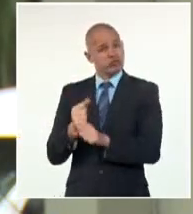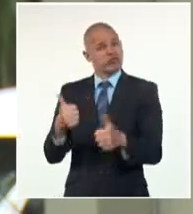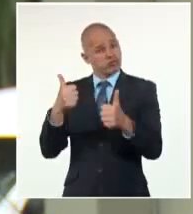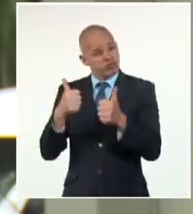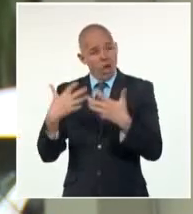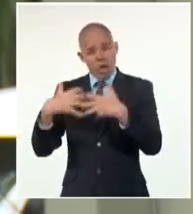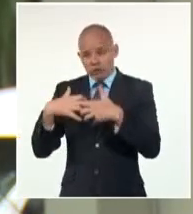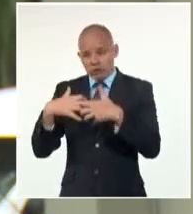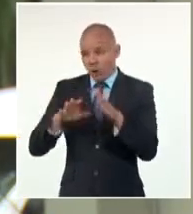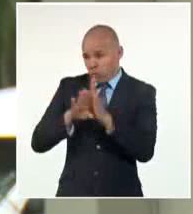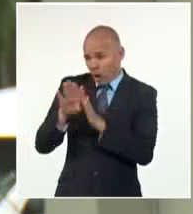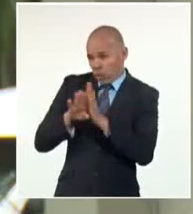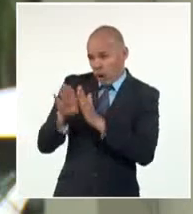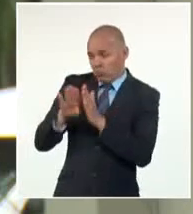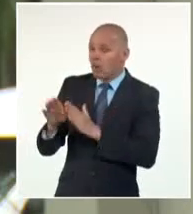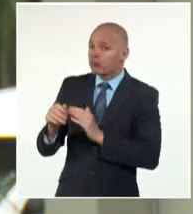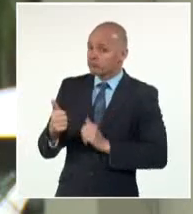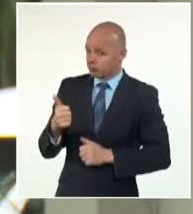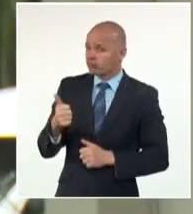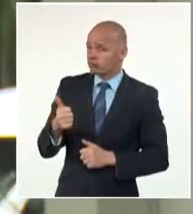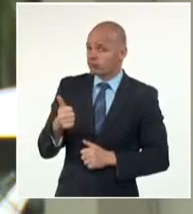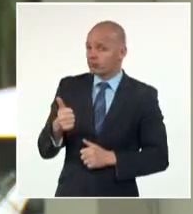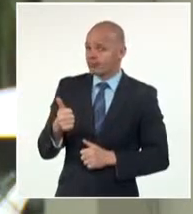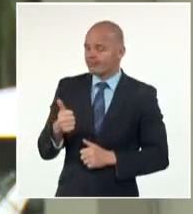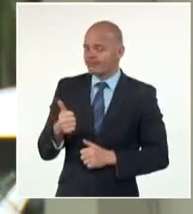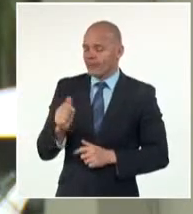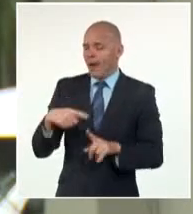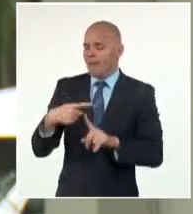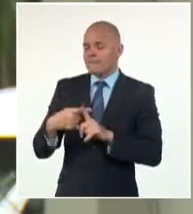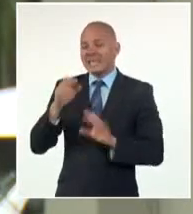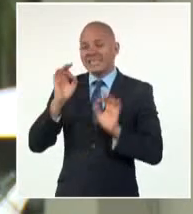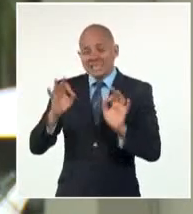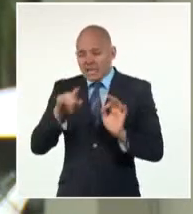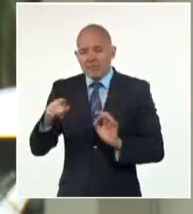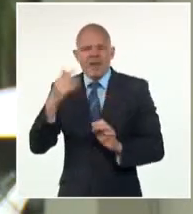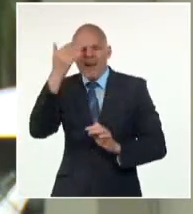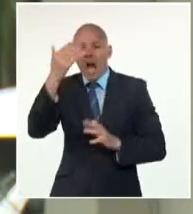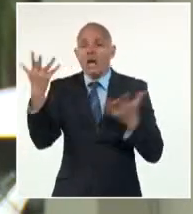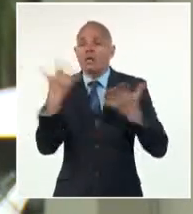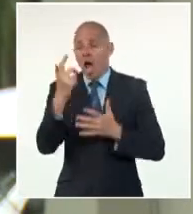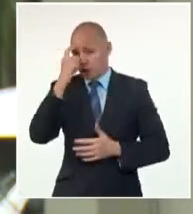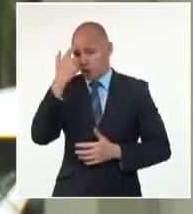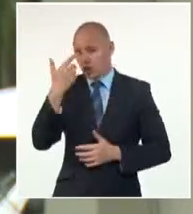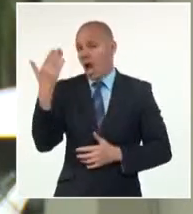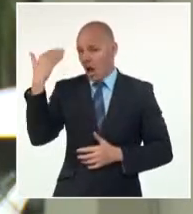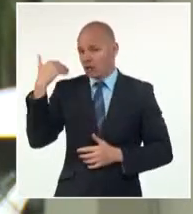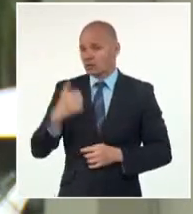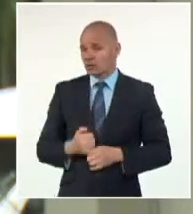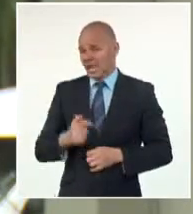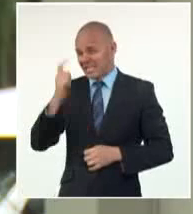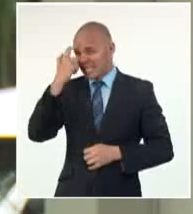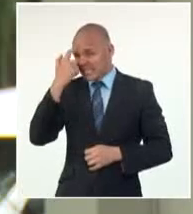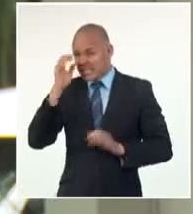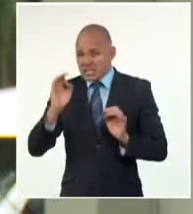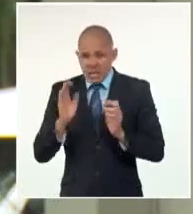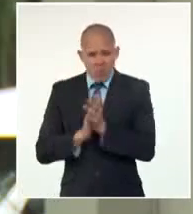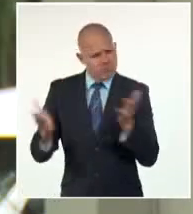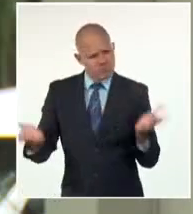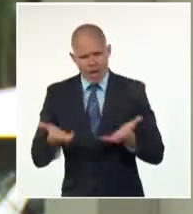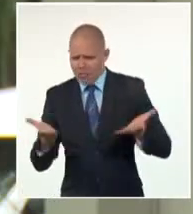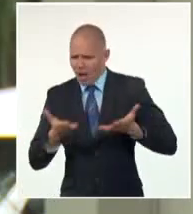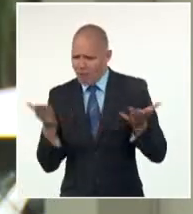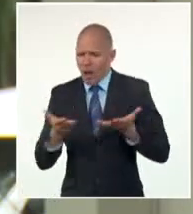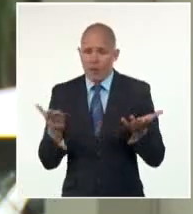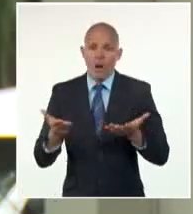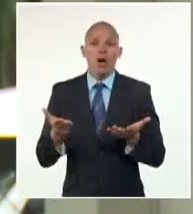industrial. Tiene que ver mucho con elementos fundacionales de cómo el Che desarrolla una base importante de las industrias que tiene esta